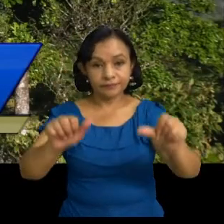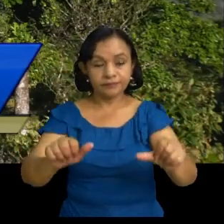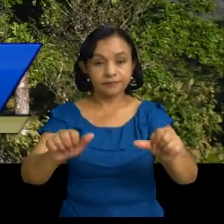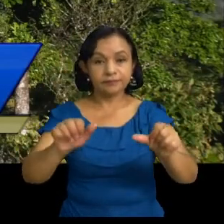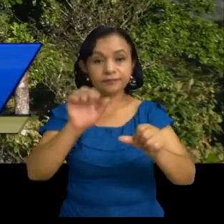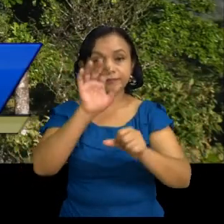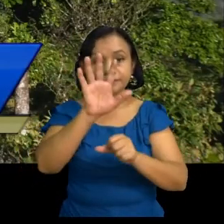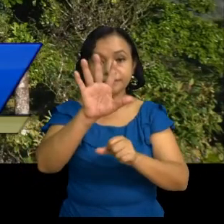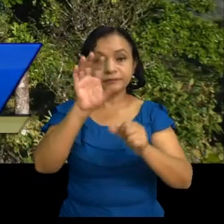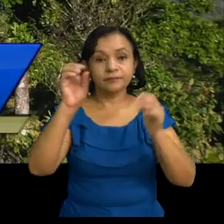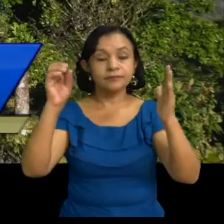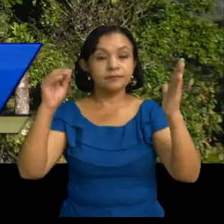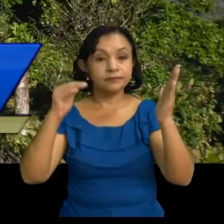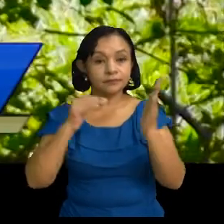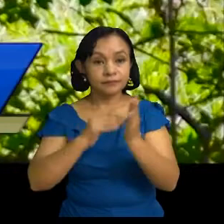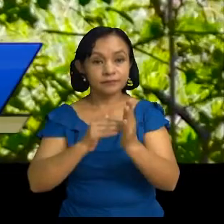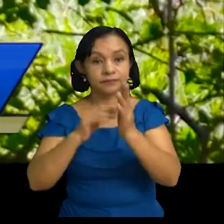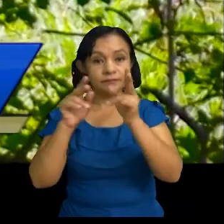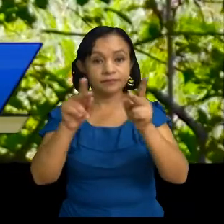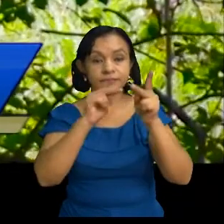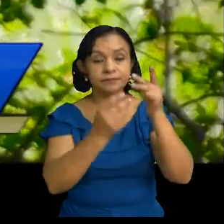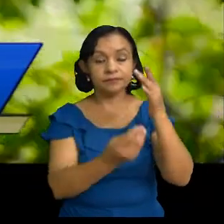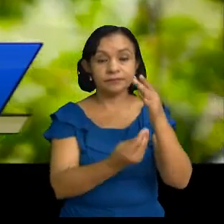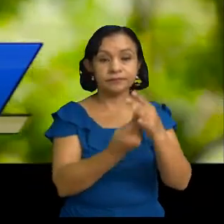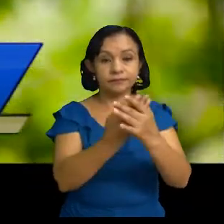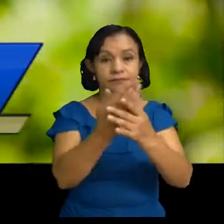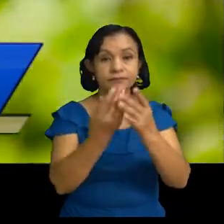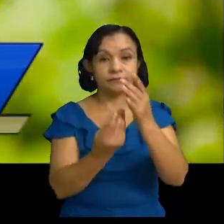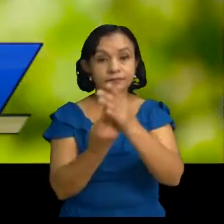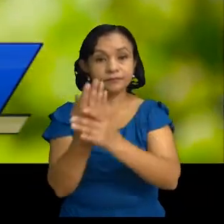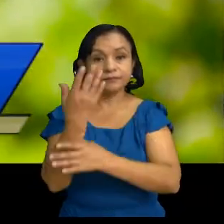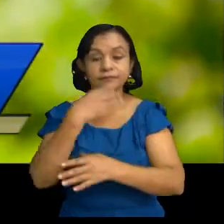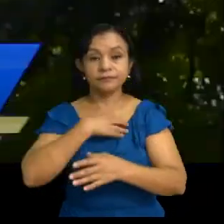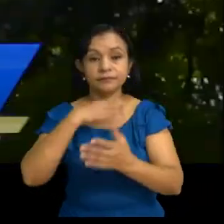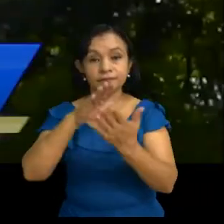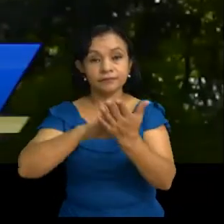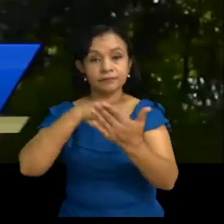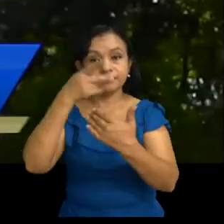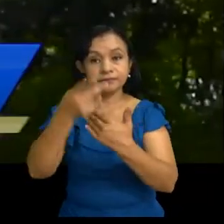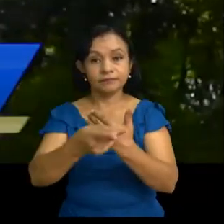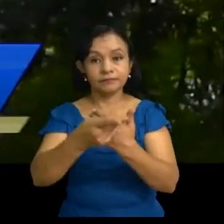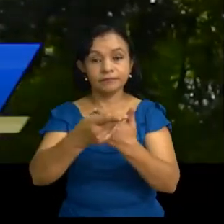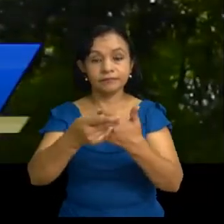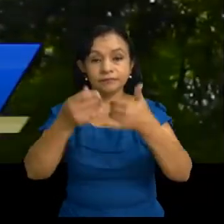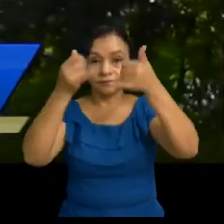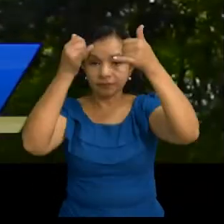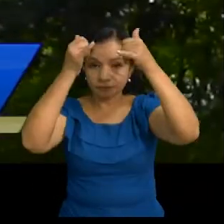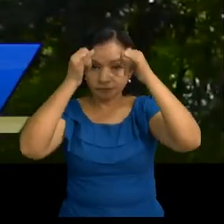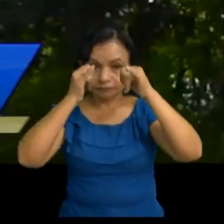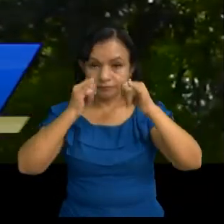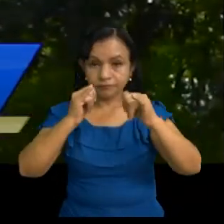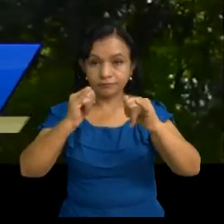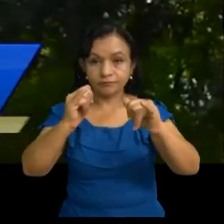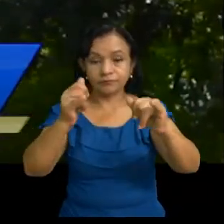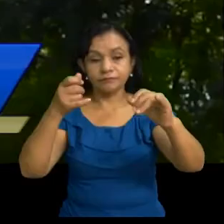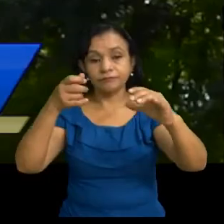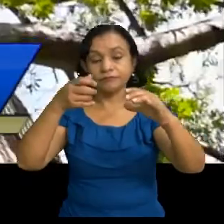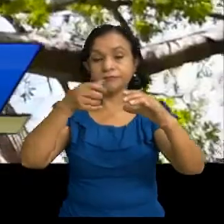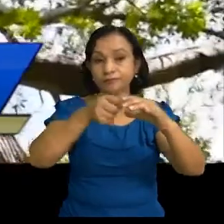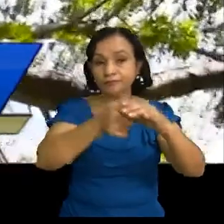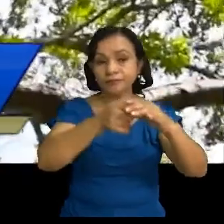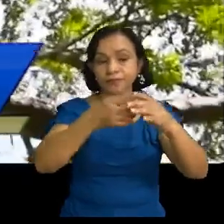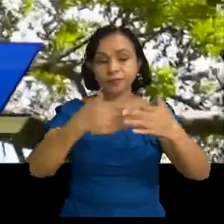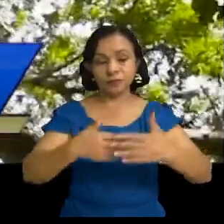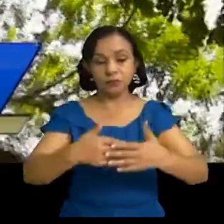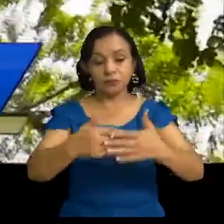50.000 productores que van a ser beneficiados con el programa de inseminación de artificial pero